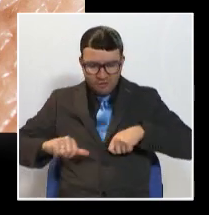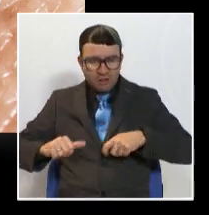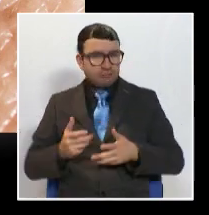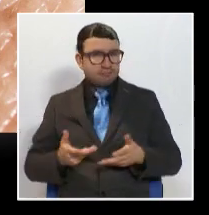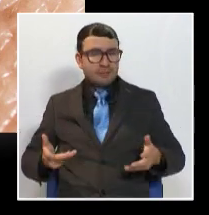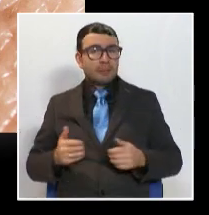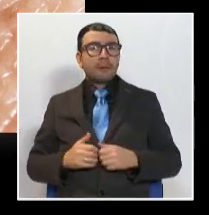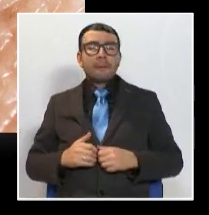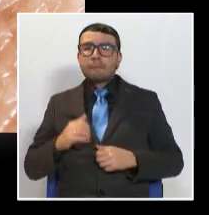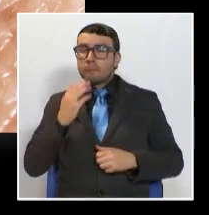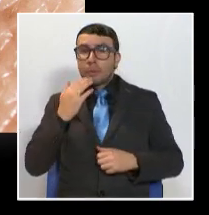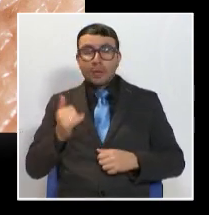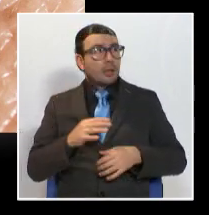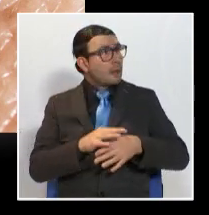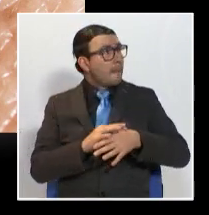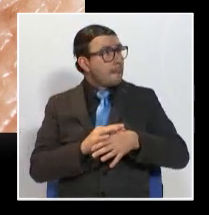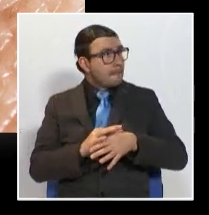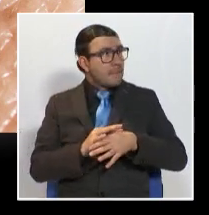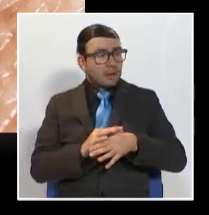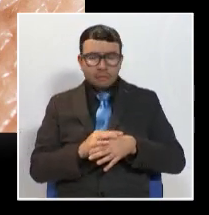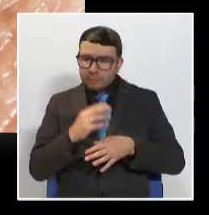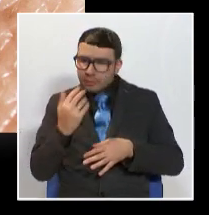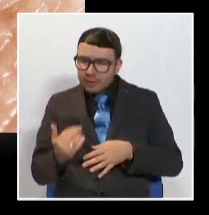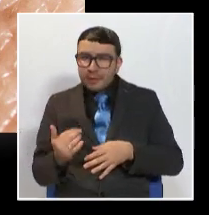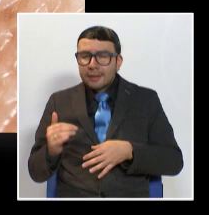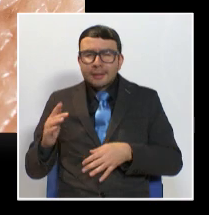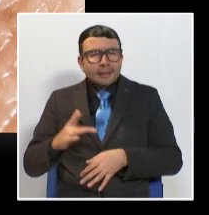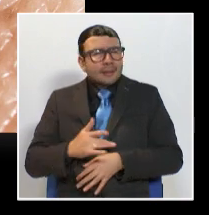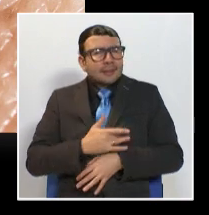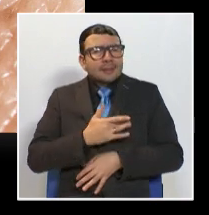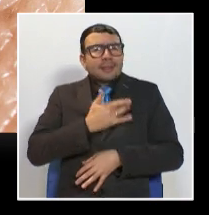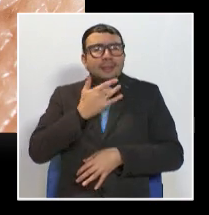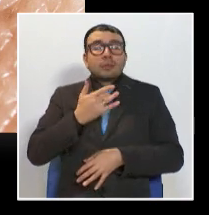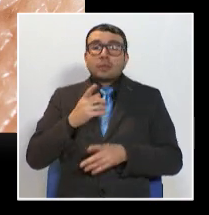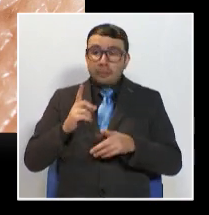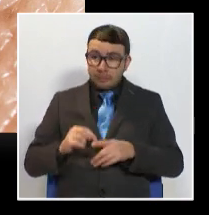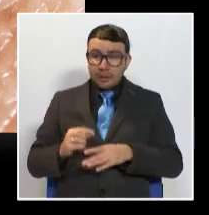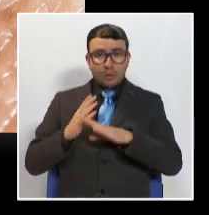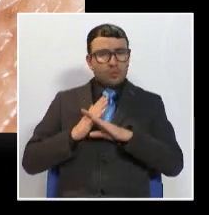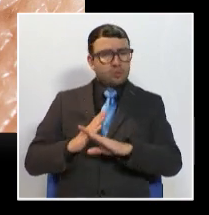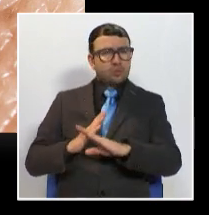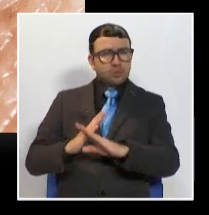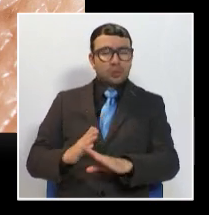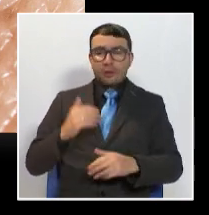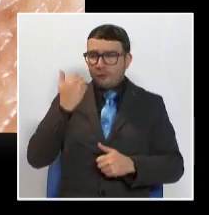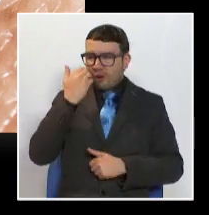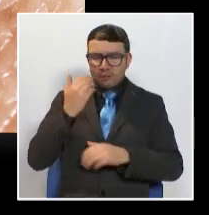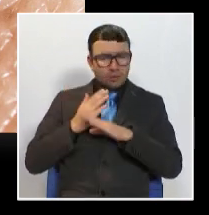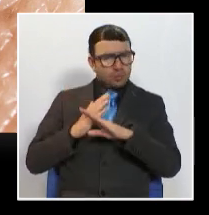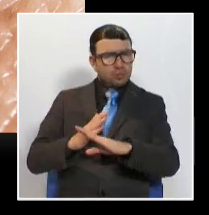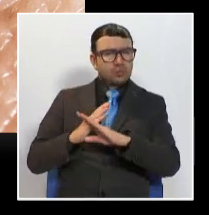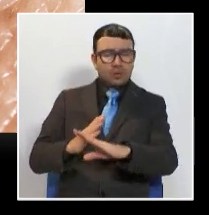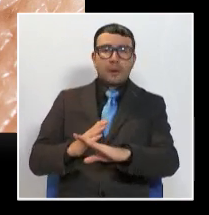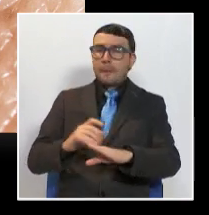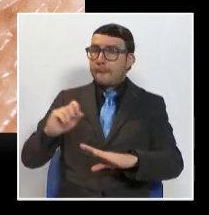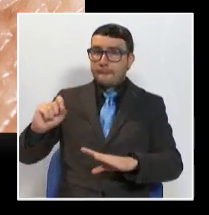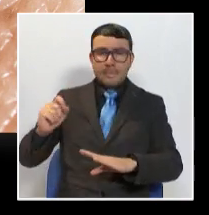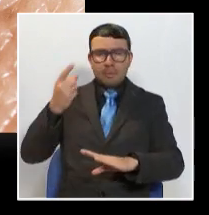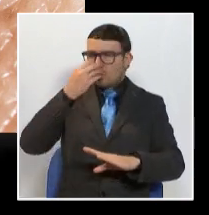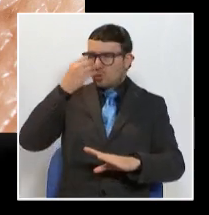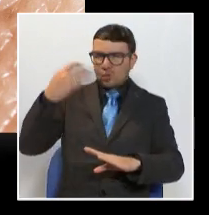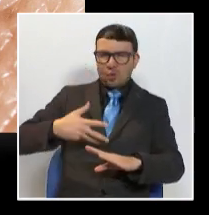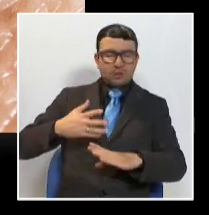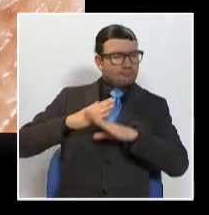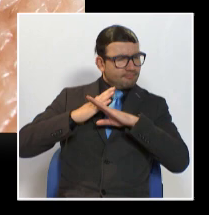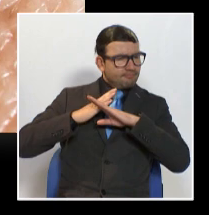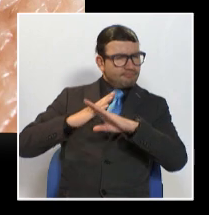¿cierto?, como órgano tanto sensitivo como órgano inmunológico, porque es la primera barrera de contacto con el